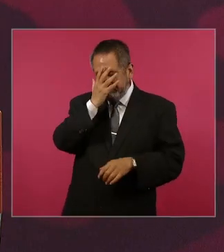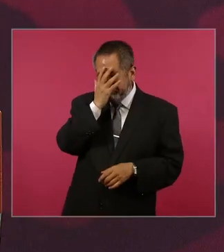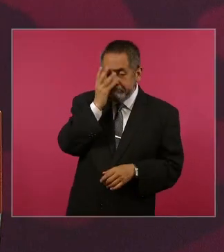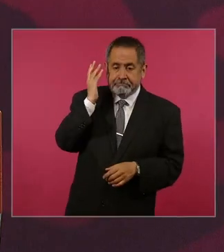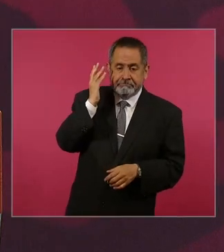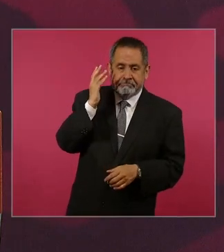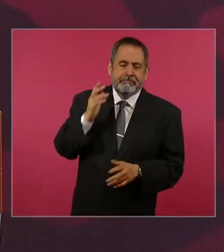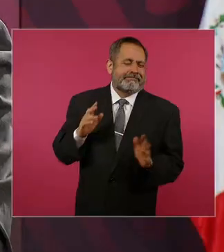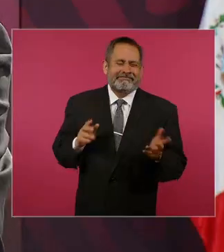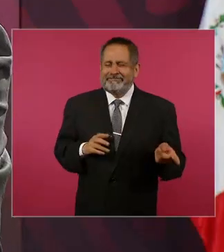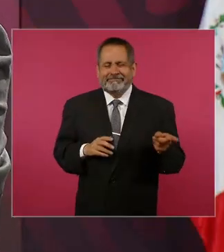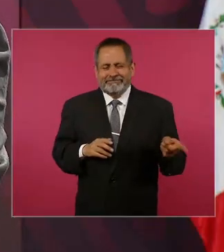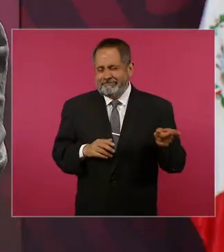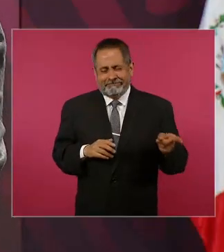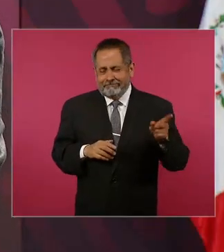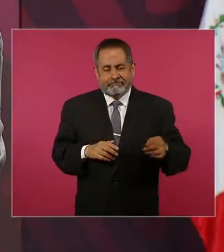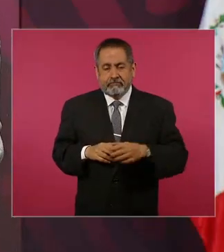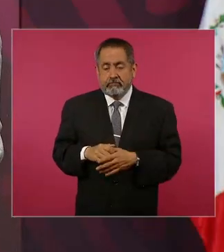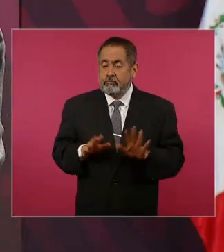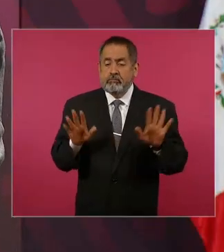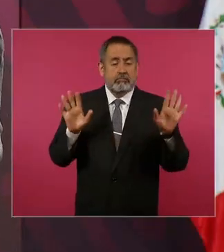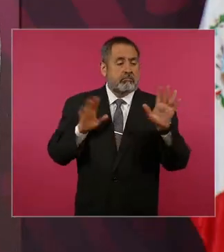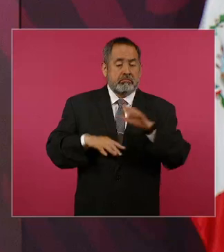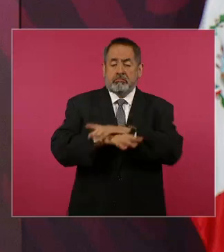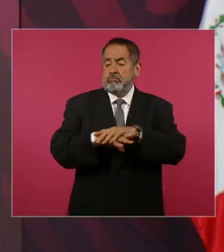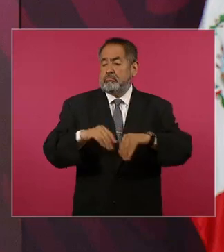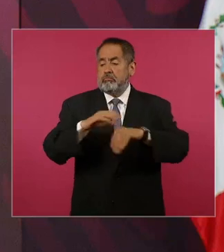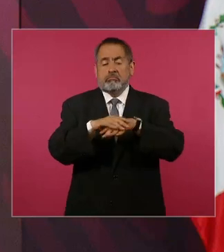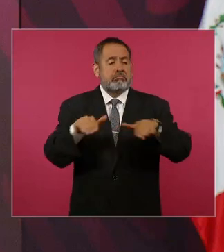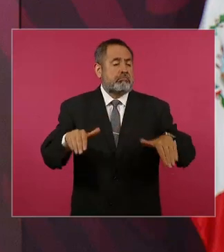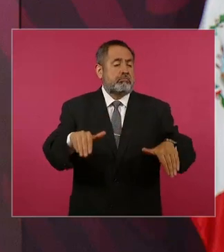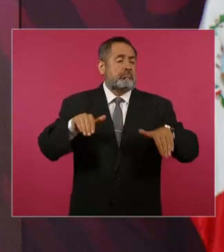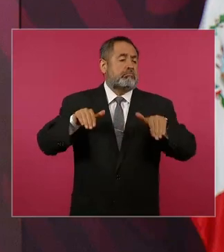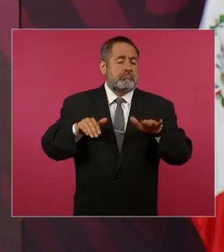supuestamente independientes de la sociedad civil,